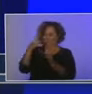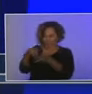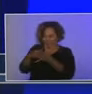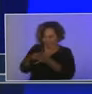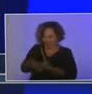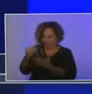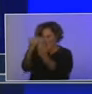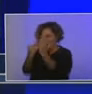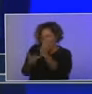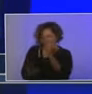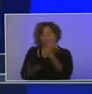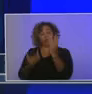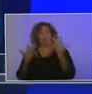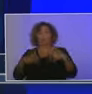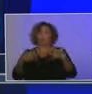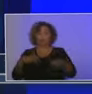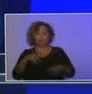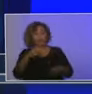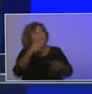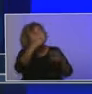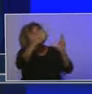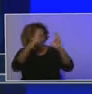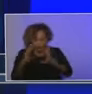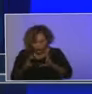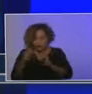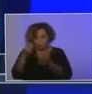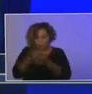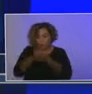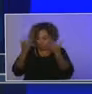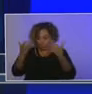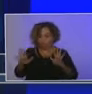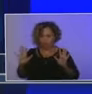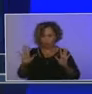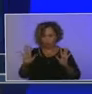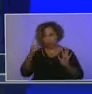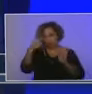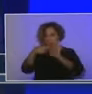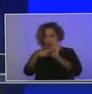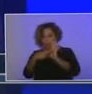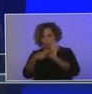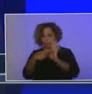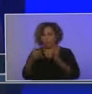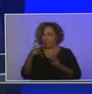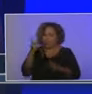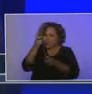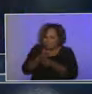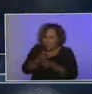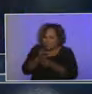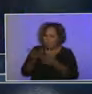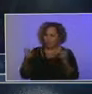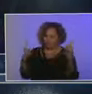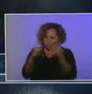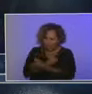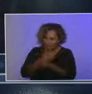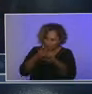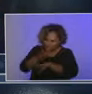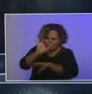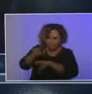Ahora, una vez el dinero está aquí en Puerto Rico, en las cuentas de banco del gobierno de Puerto Rico, ¿cuán difícil o cuán complicado